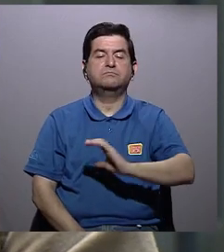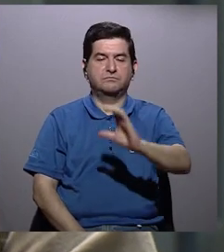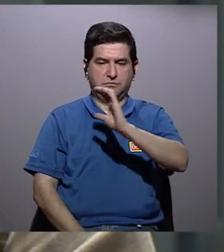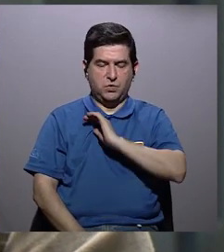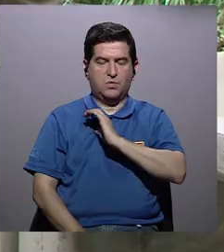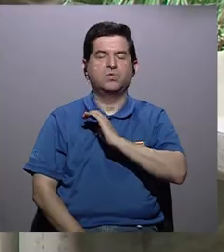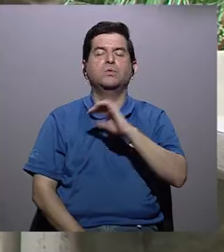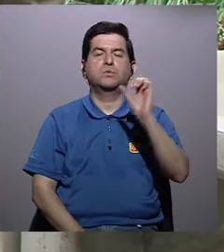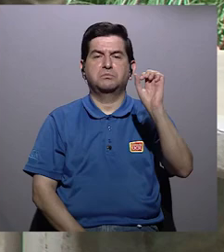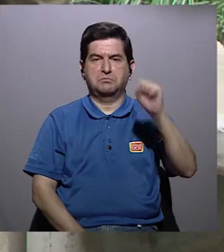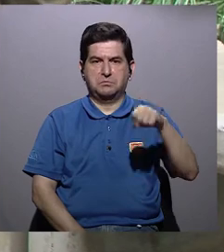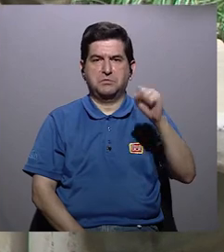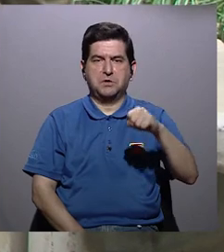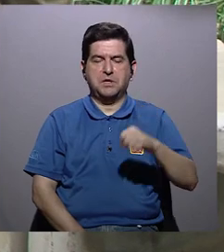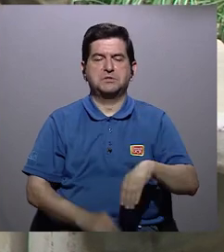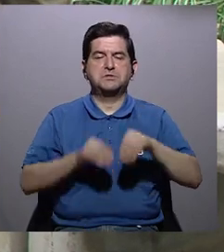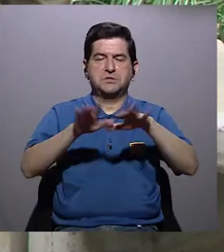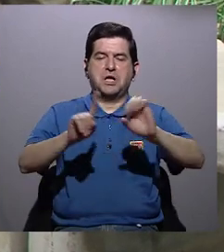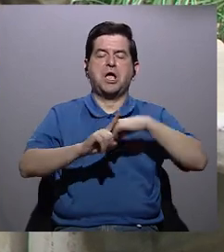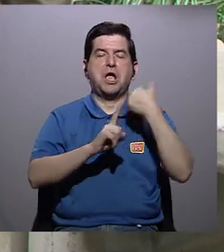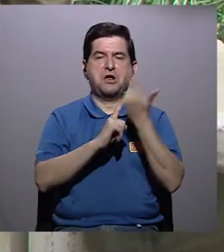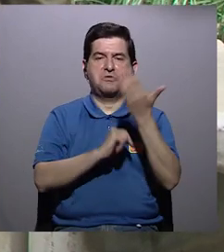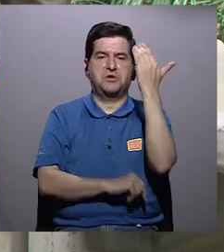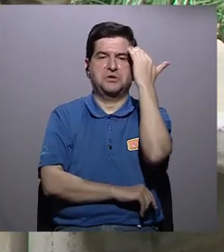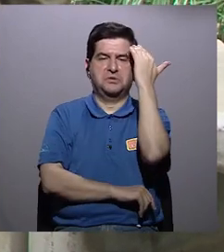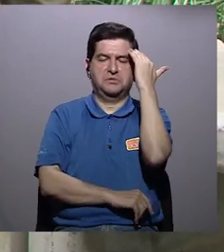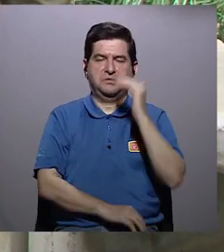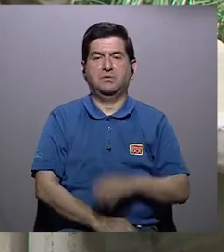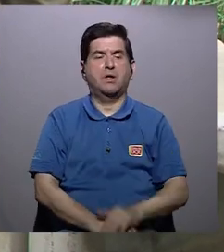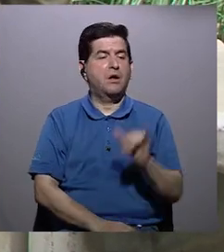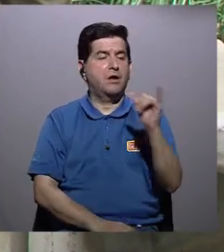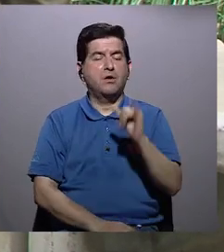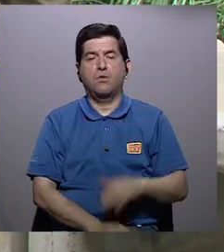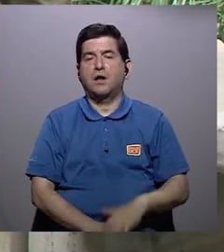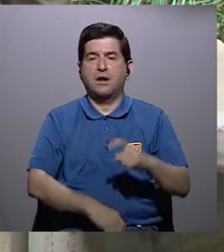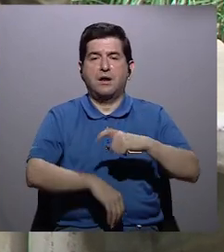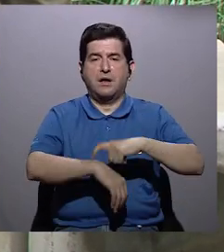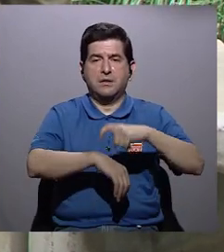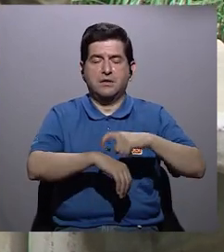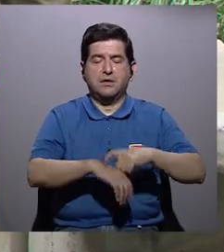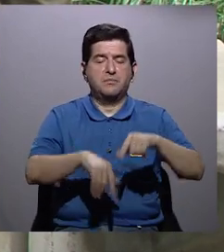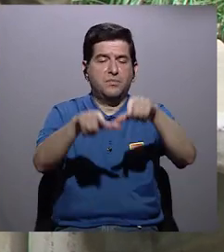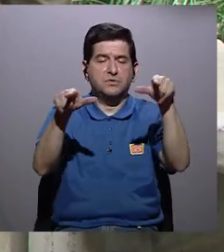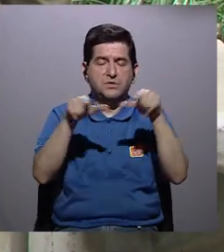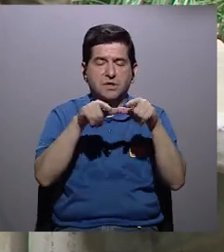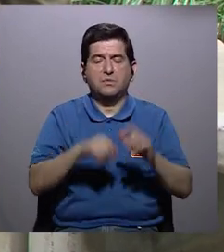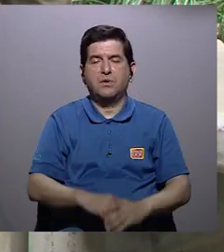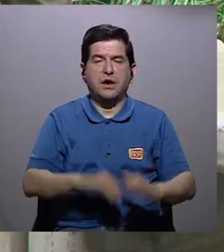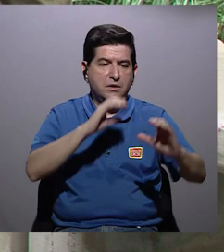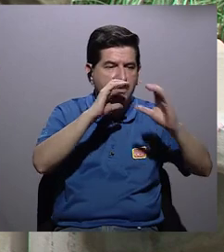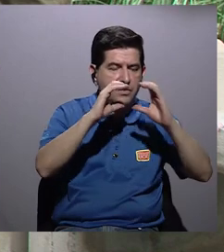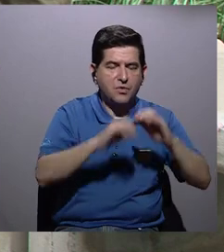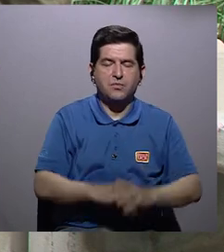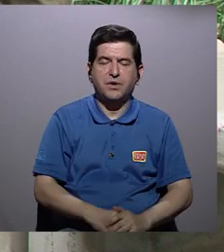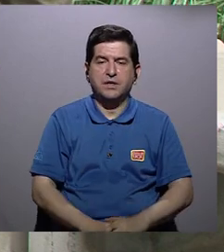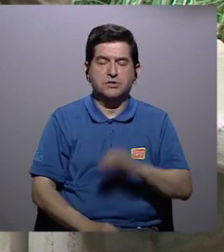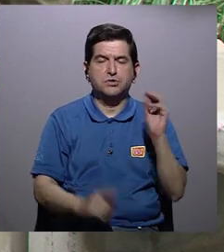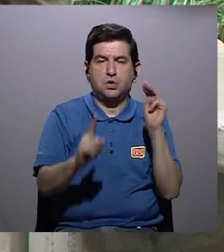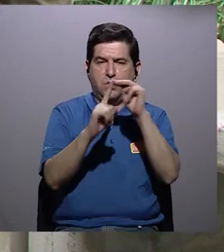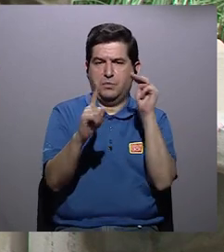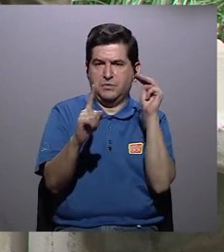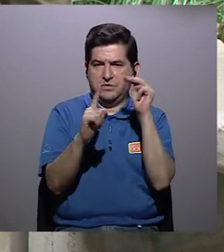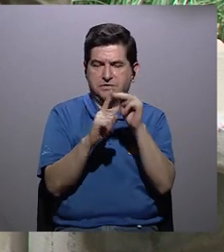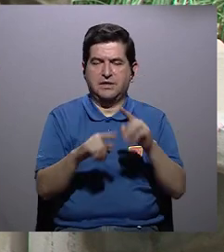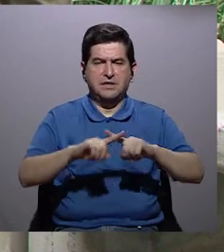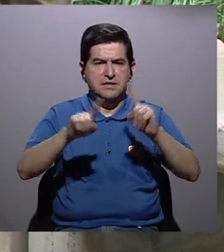comportarse en las redes sociales, en los chats, en las mensajería, cómo usar estos